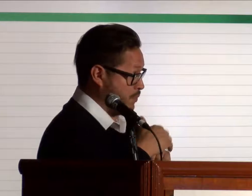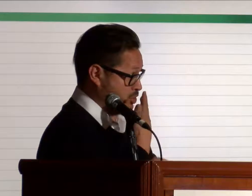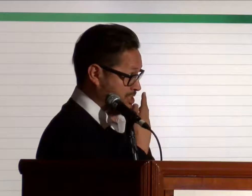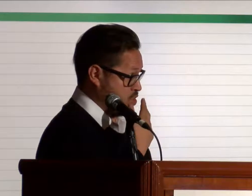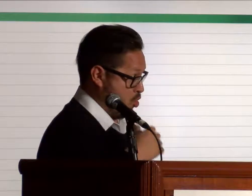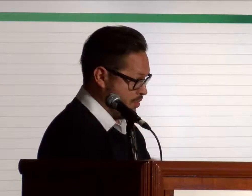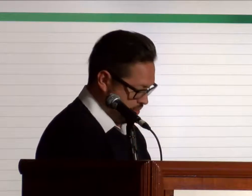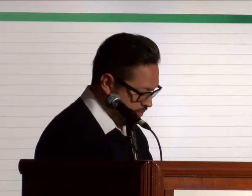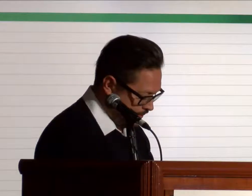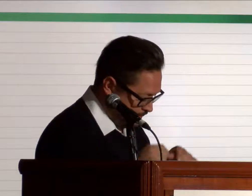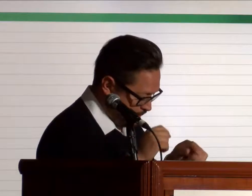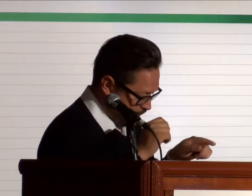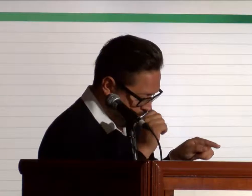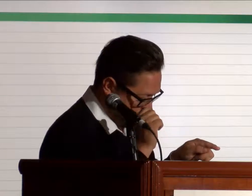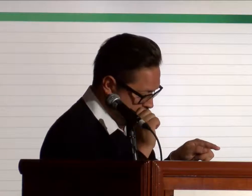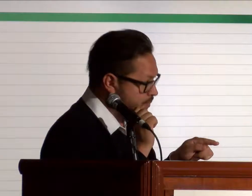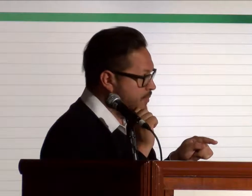accesibilidad.